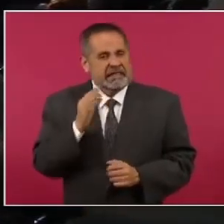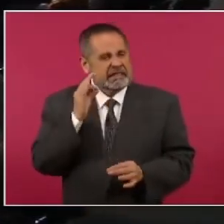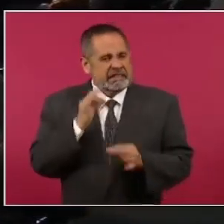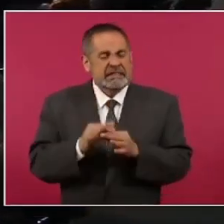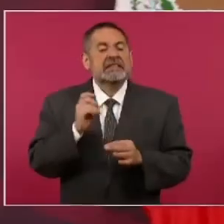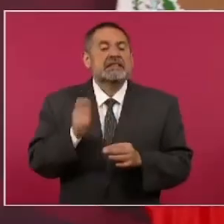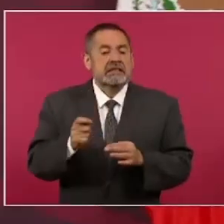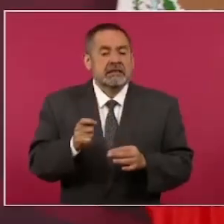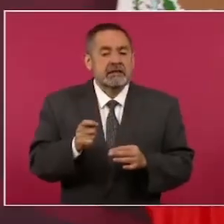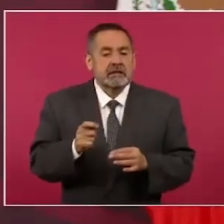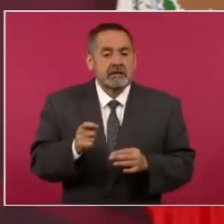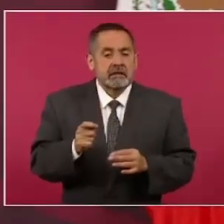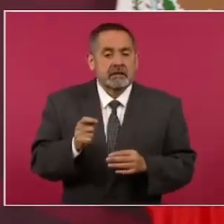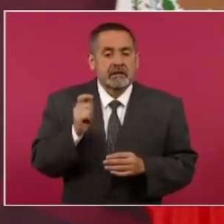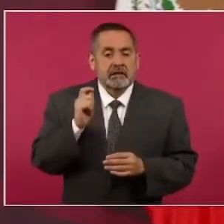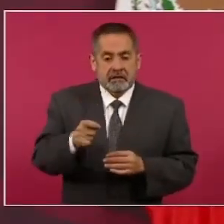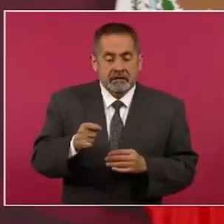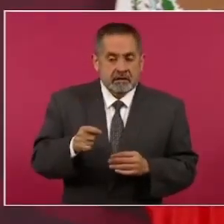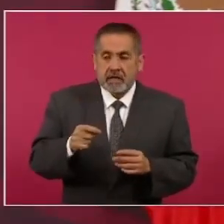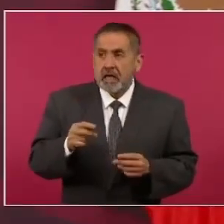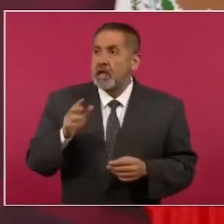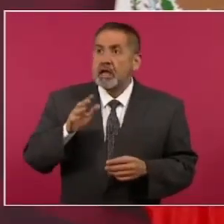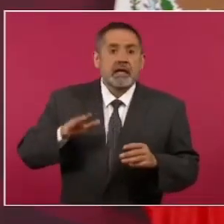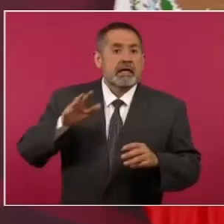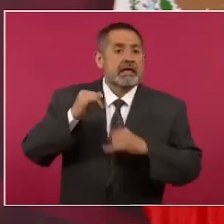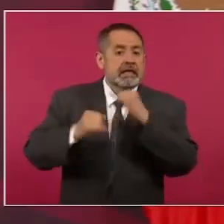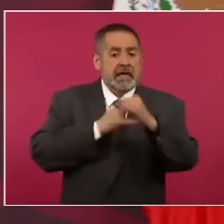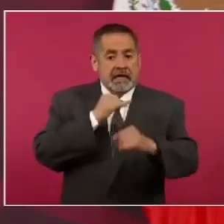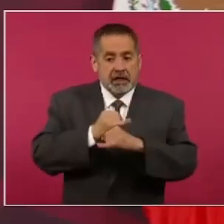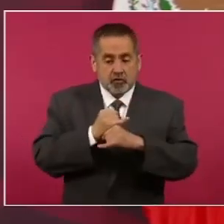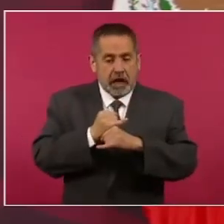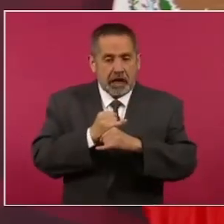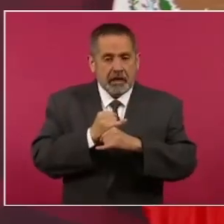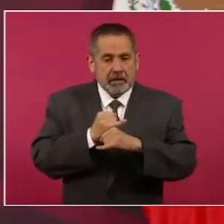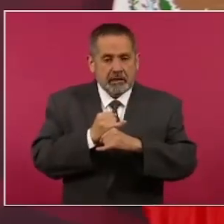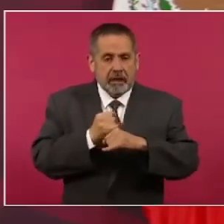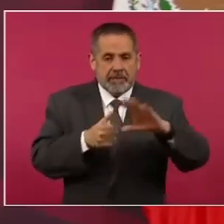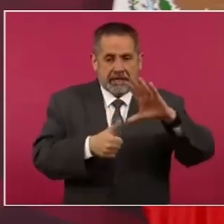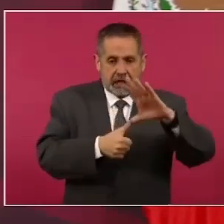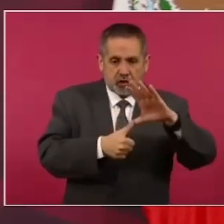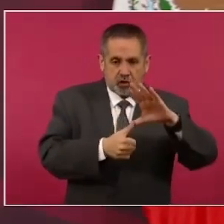por lo que significa el mercado de América del Norte